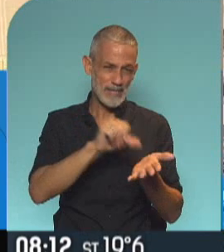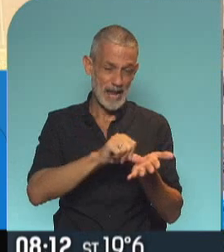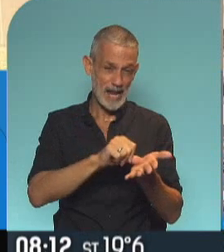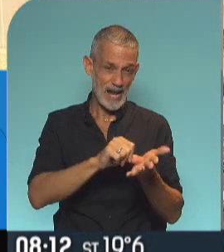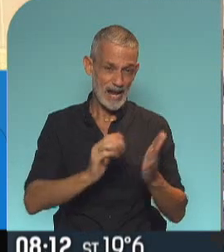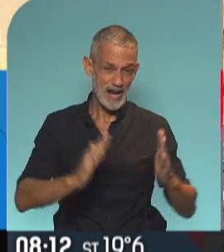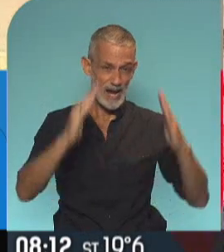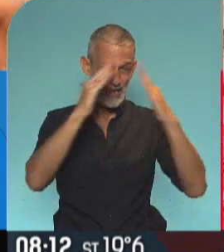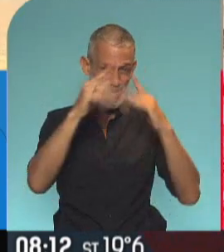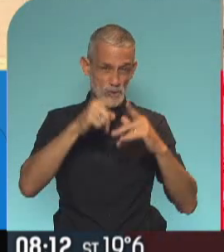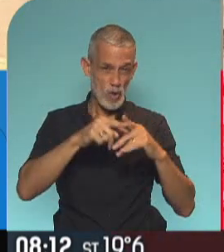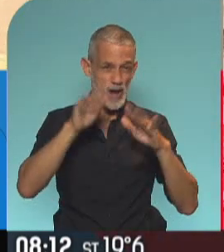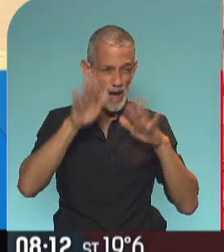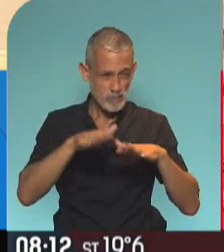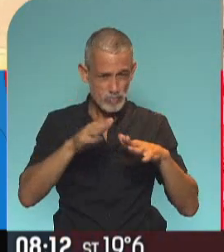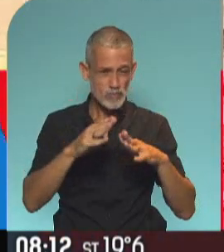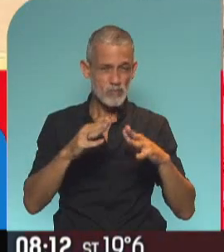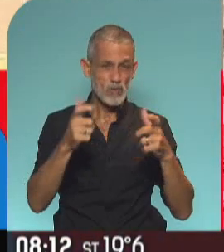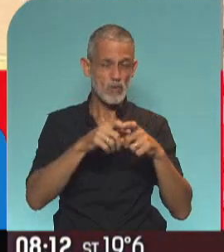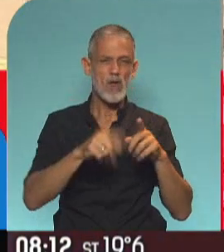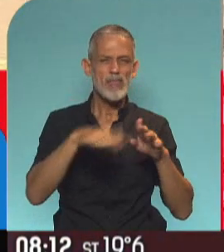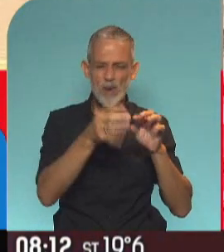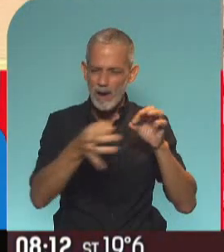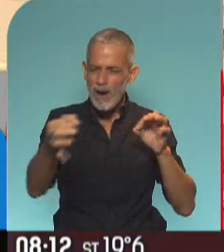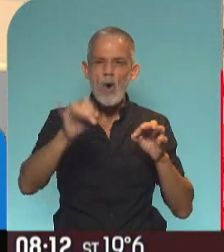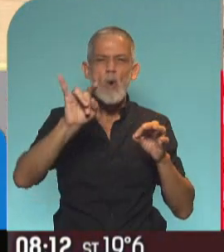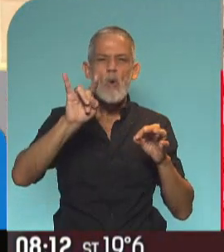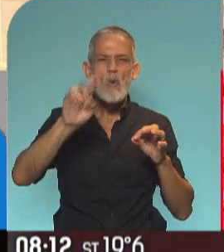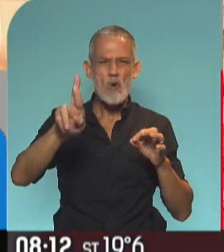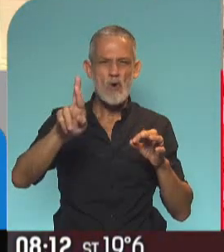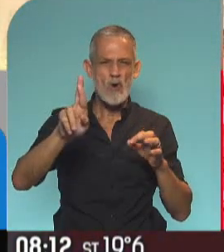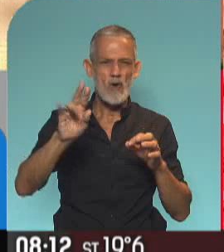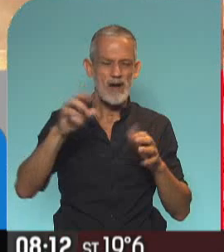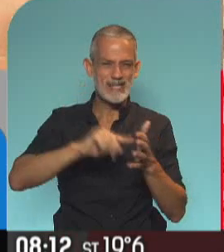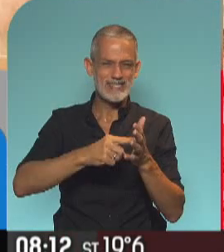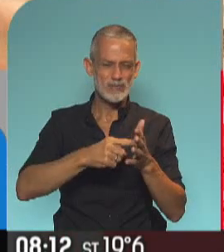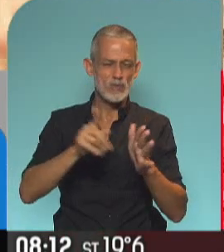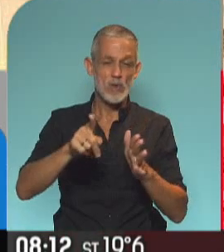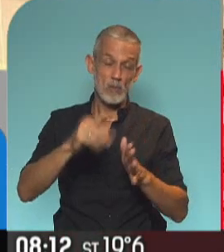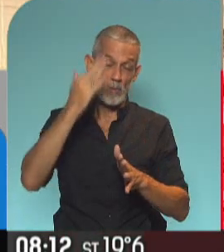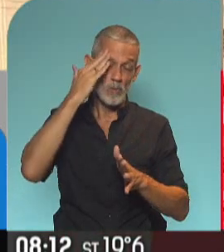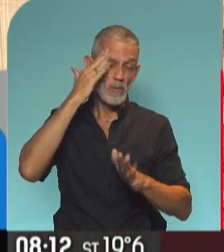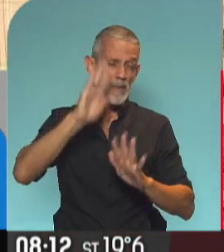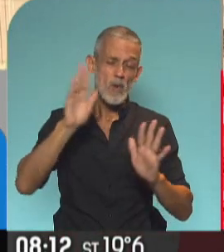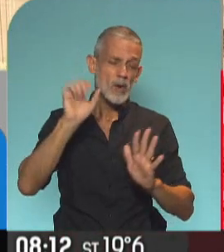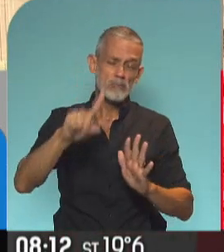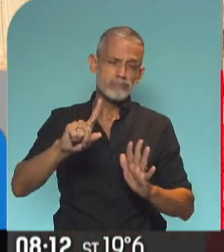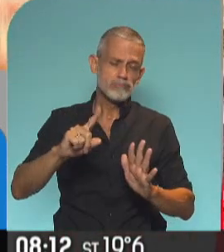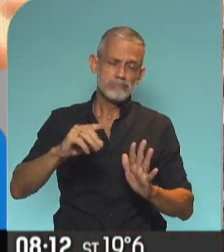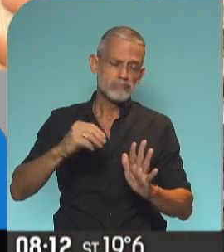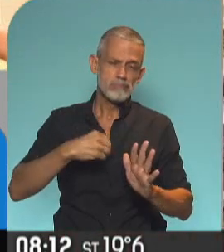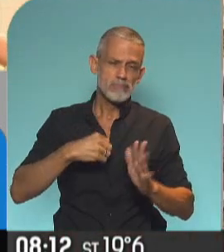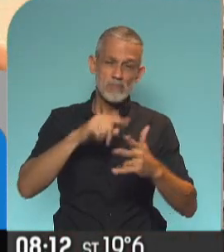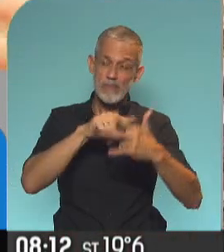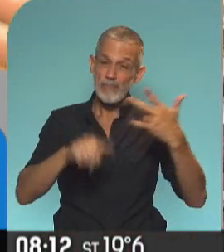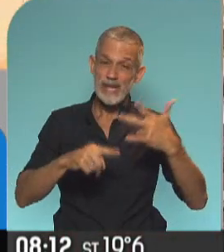ayatolá, pero luego se va a Ur. Ur es un lugar importante dentro de la larga memoria creyente de las tres